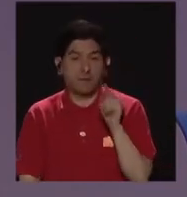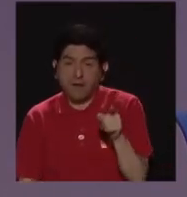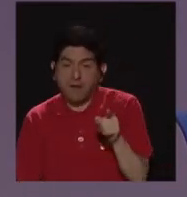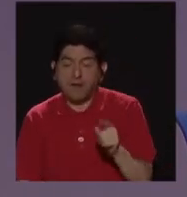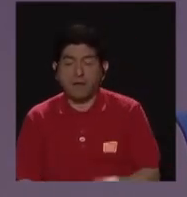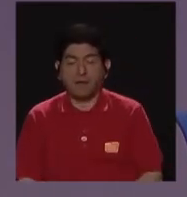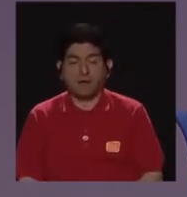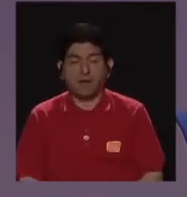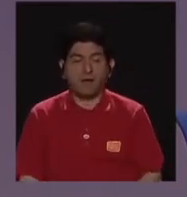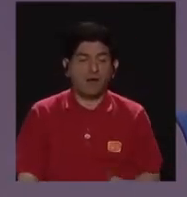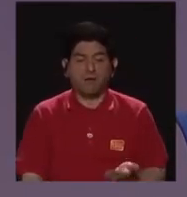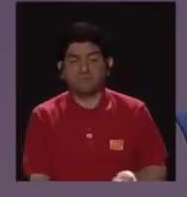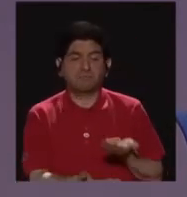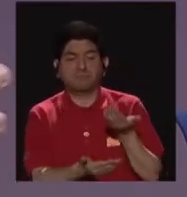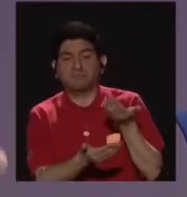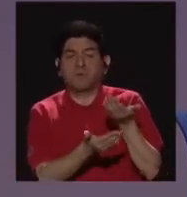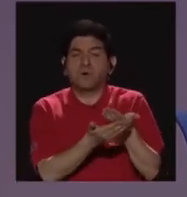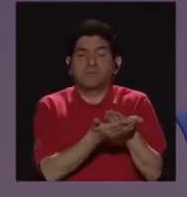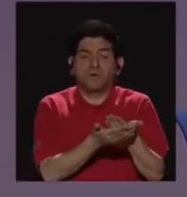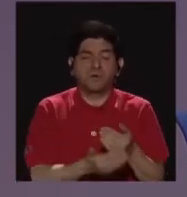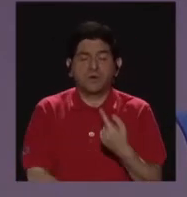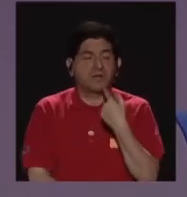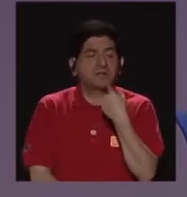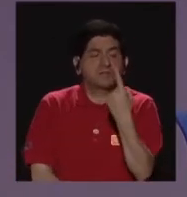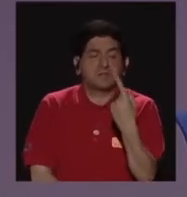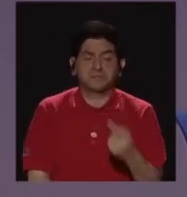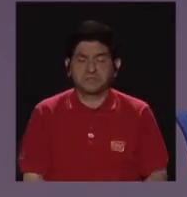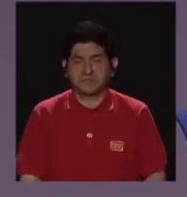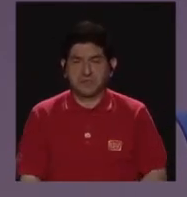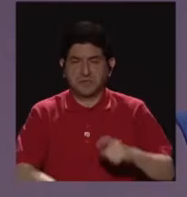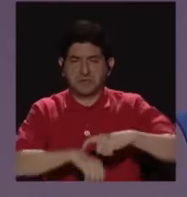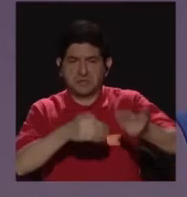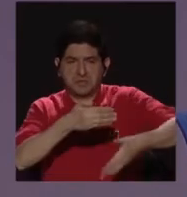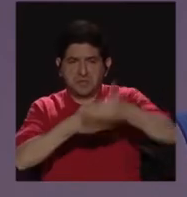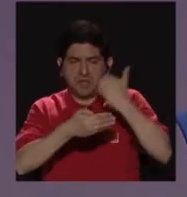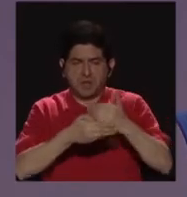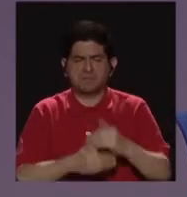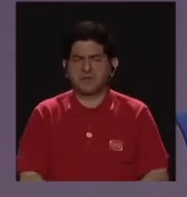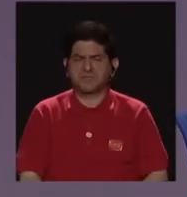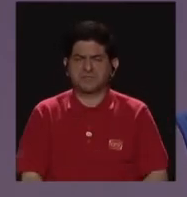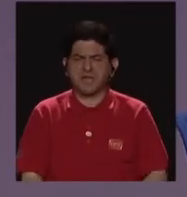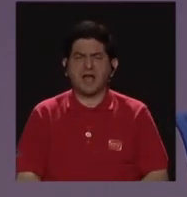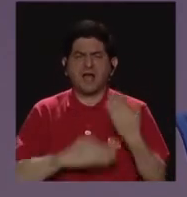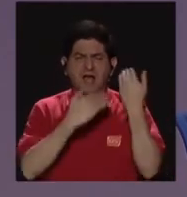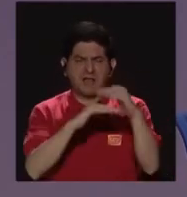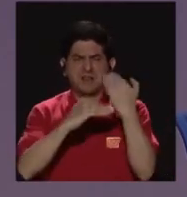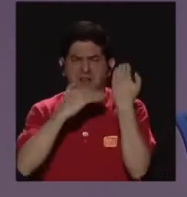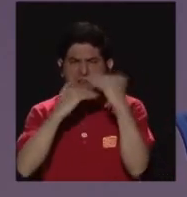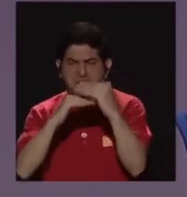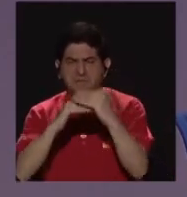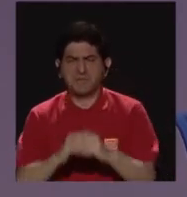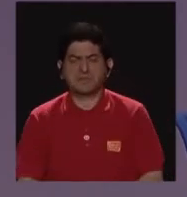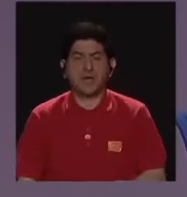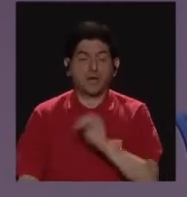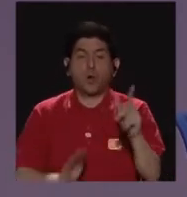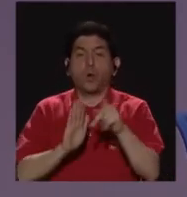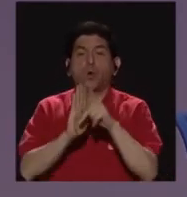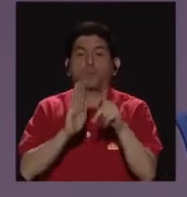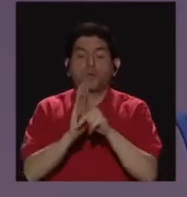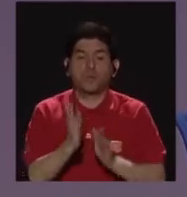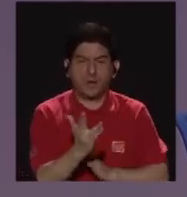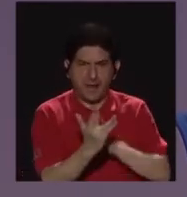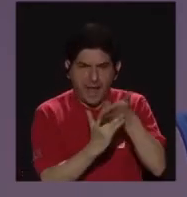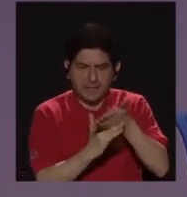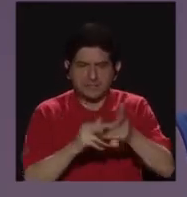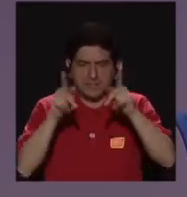planteaba o digamos salió diciendo hace pocos planteado sus intenciones de restringir o limitar o prohibir el ingreso